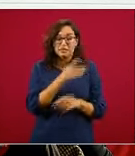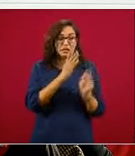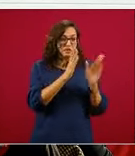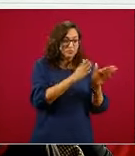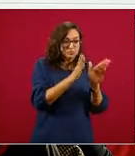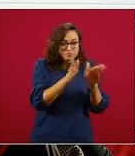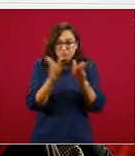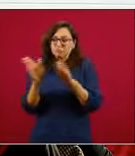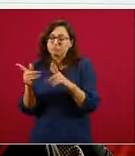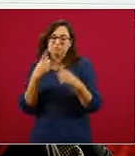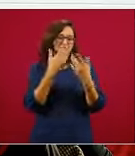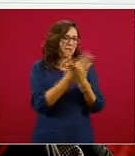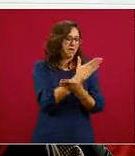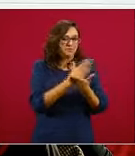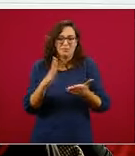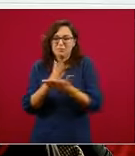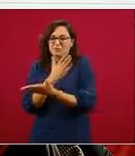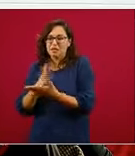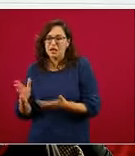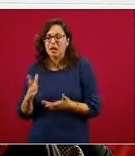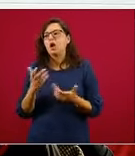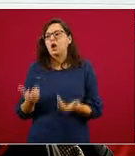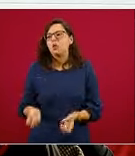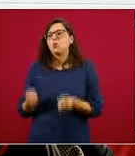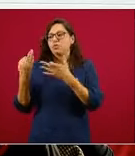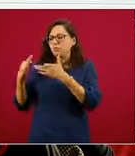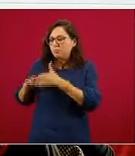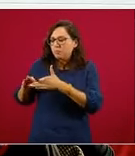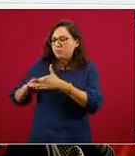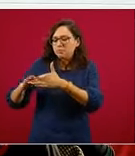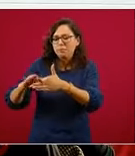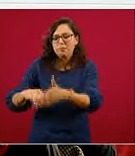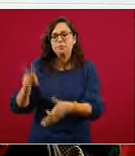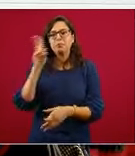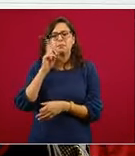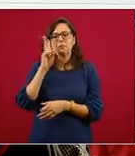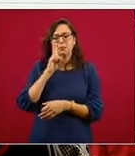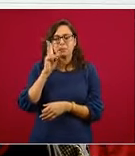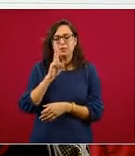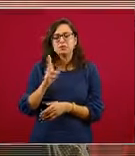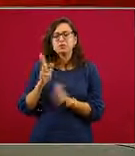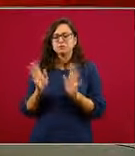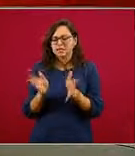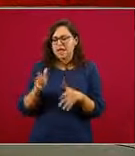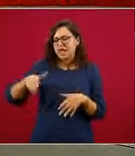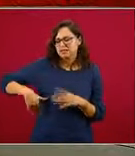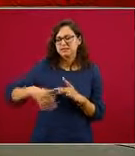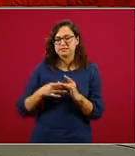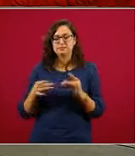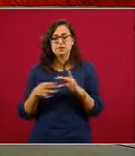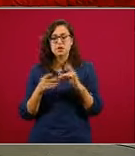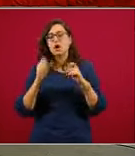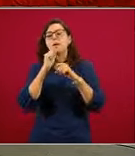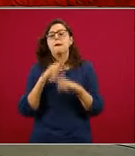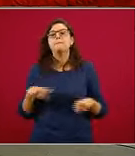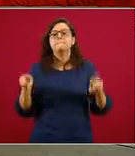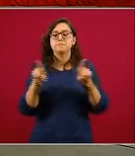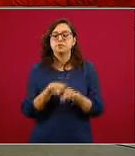diferenciada. Por ejemplo, hablamos de prevalencias de consumo, algunos datos que ya les estuvo compartiendo el doctor Jorge Julio, la demanda de